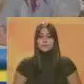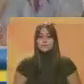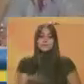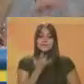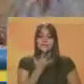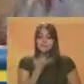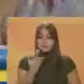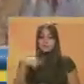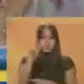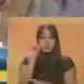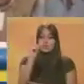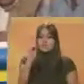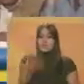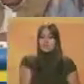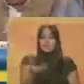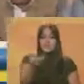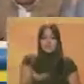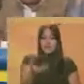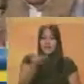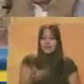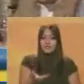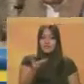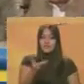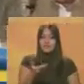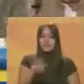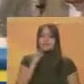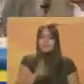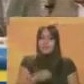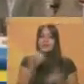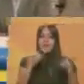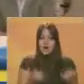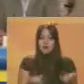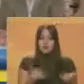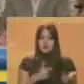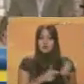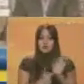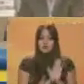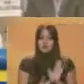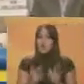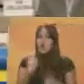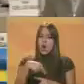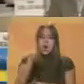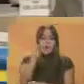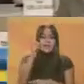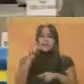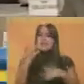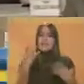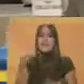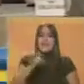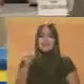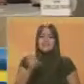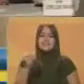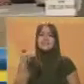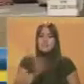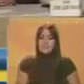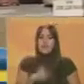Simplemente el único requisito, Alfredo, que es lo que tenemos que poner aquí, el único requisito para